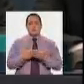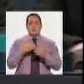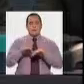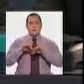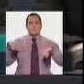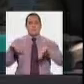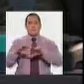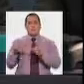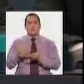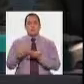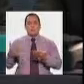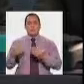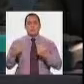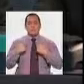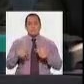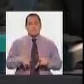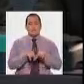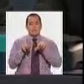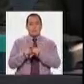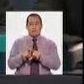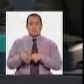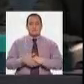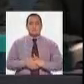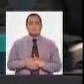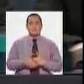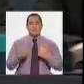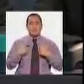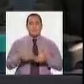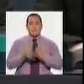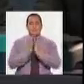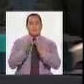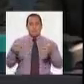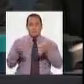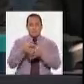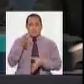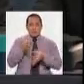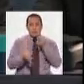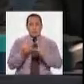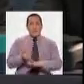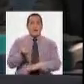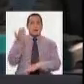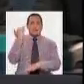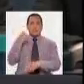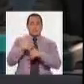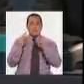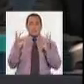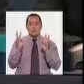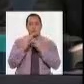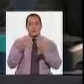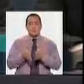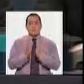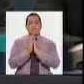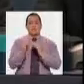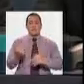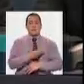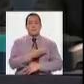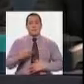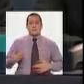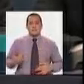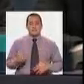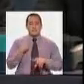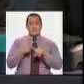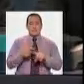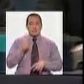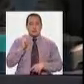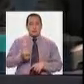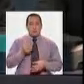de contexto, y en todo caso, lo que pedimos al Poder Judicial en esa reunión, lo que pedimos al presidente del Poder Judicial y a